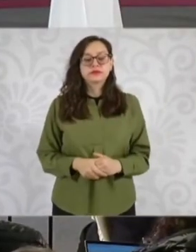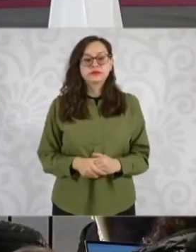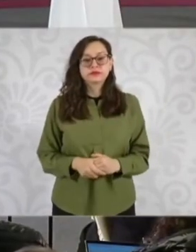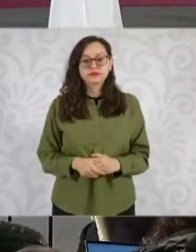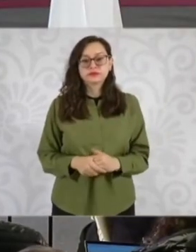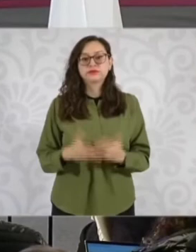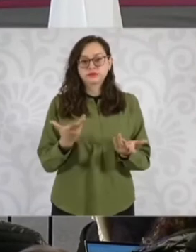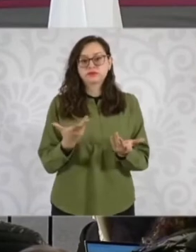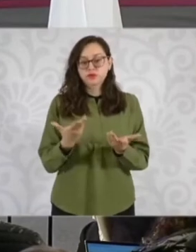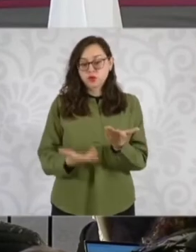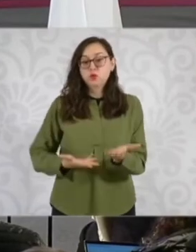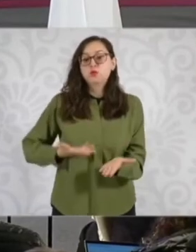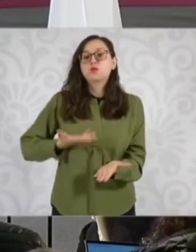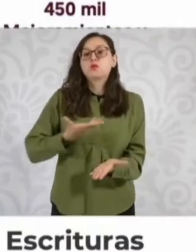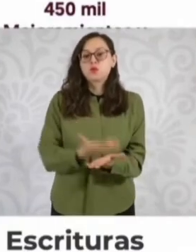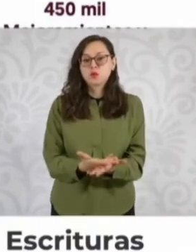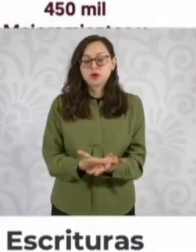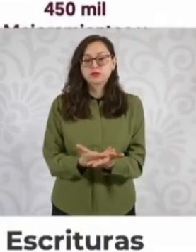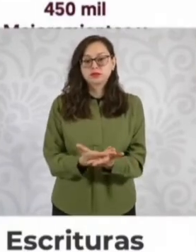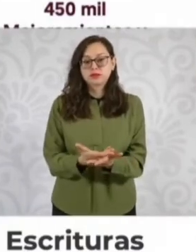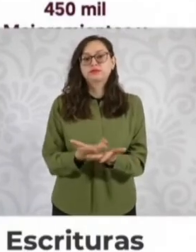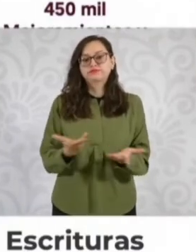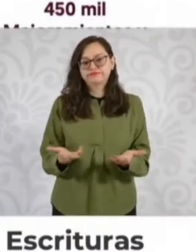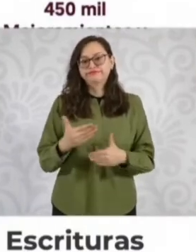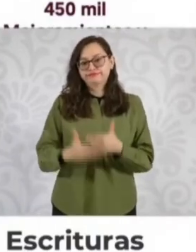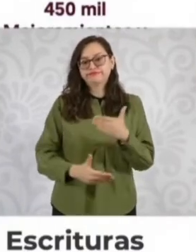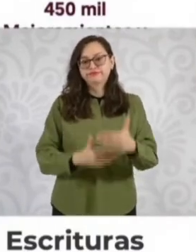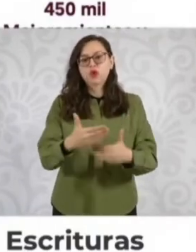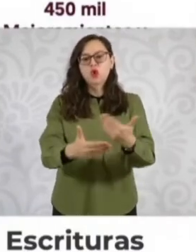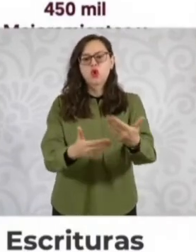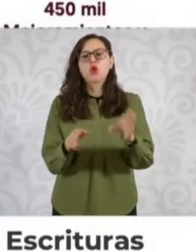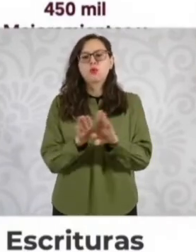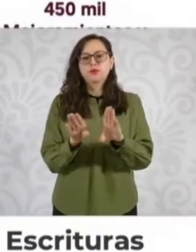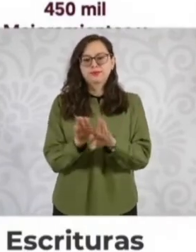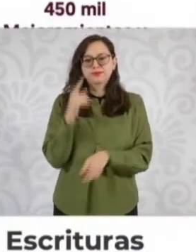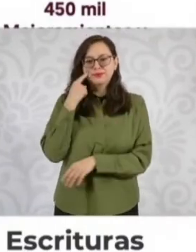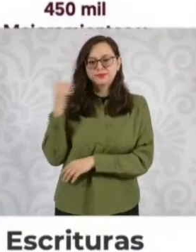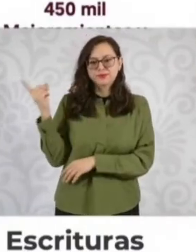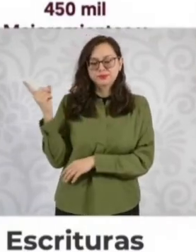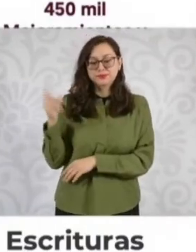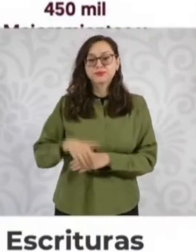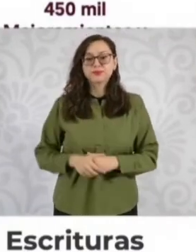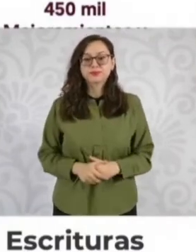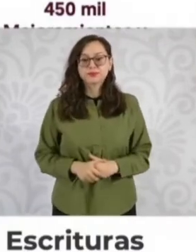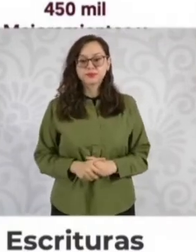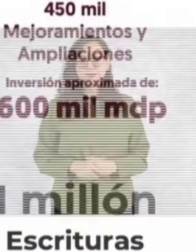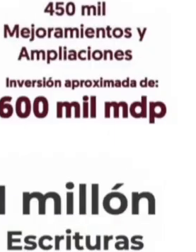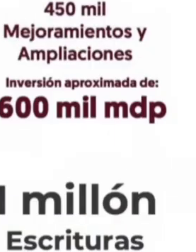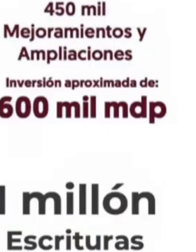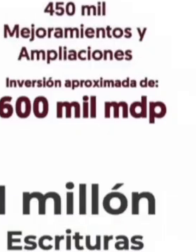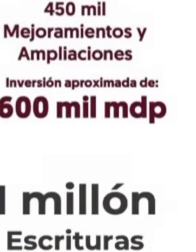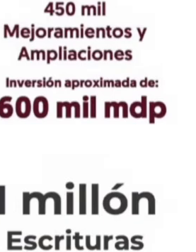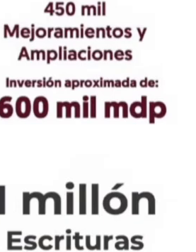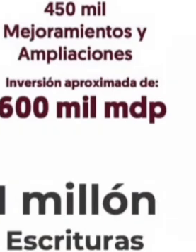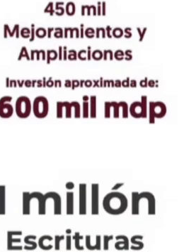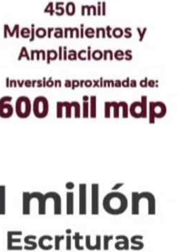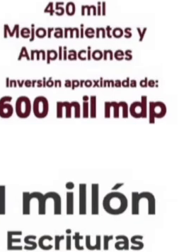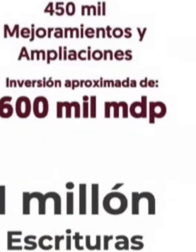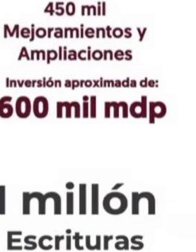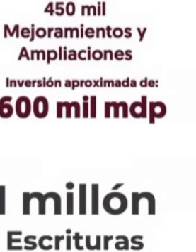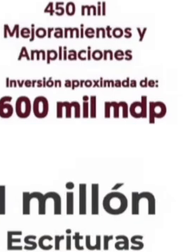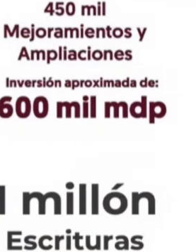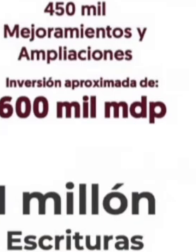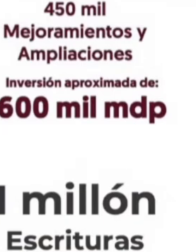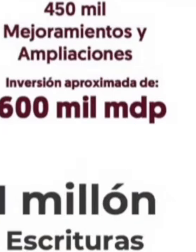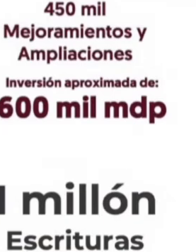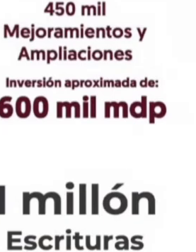la propuesta que corresponde justamente a la atención que vimos en el plano anterior, y es